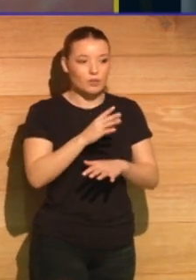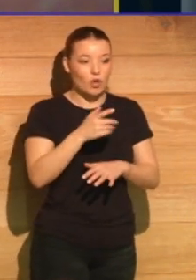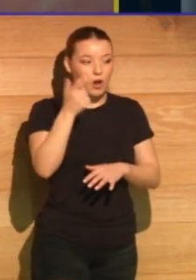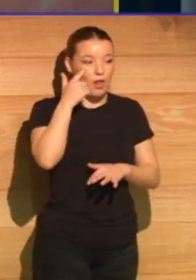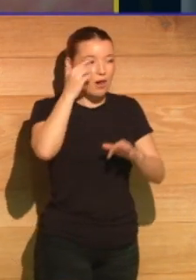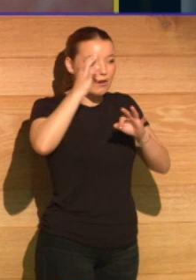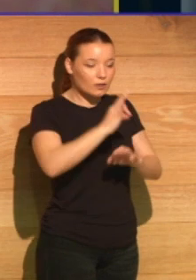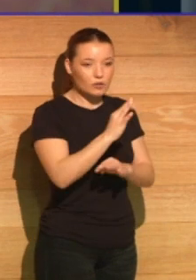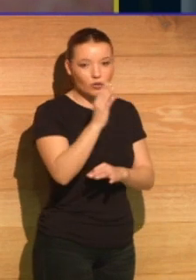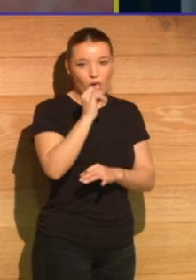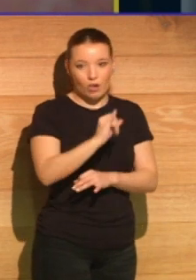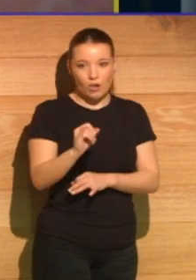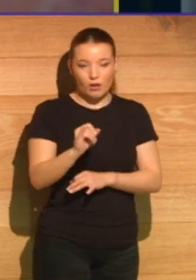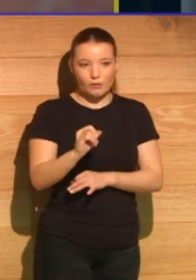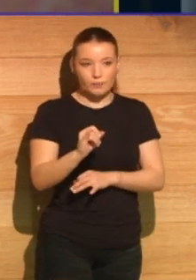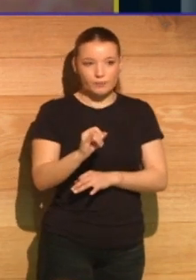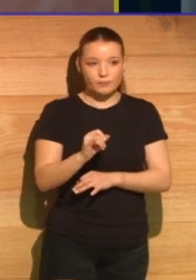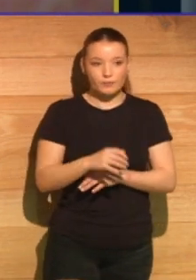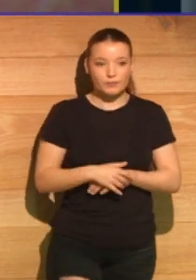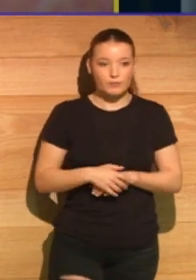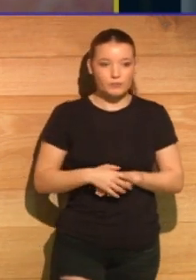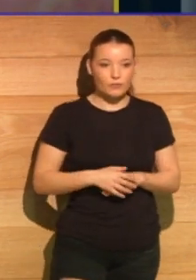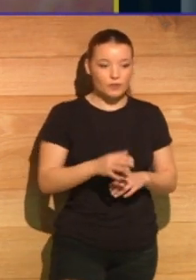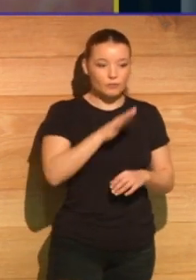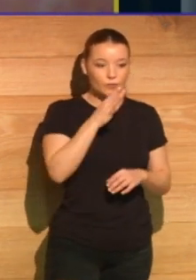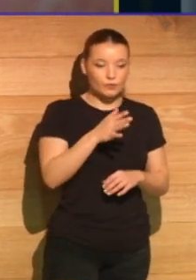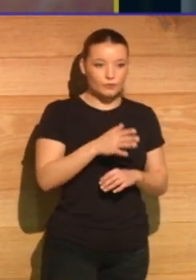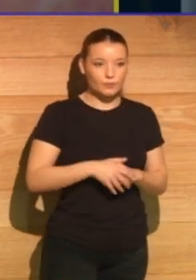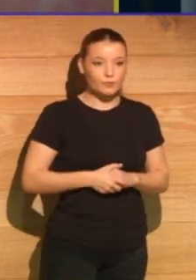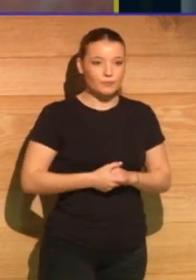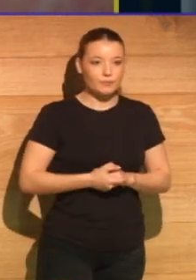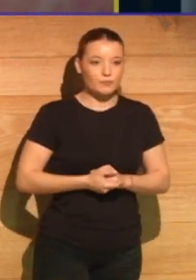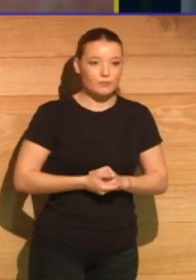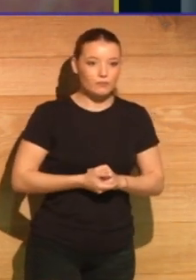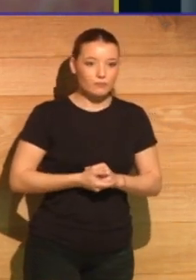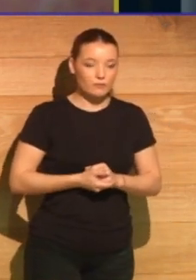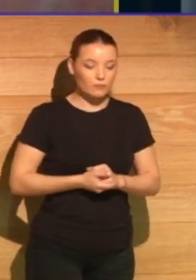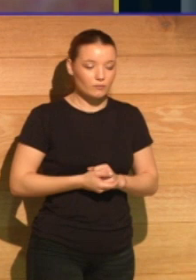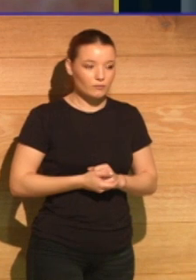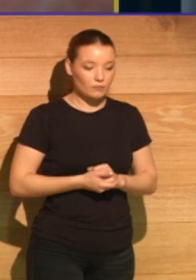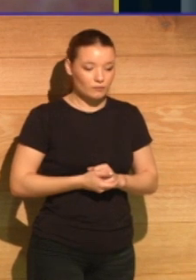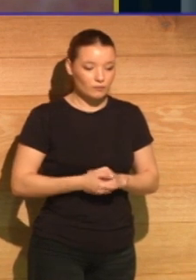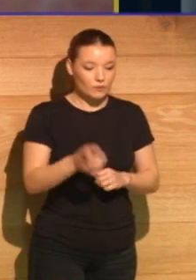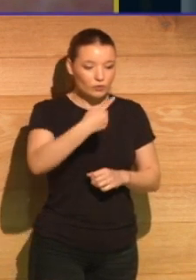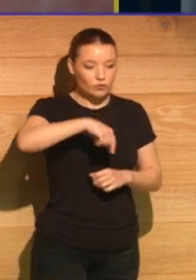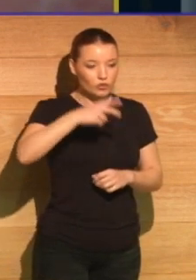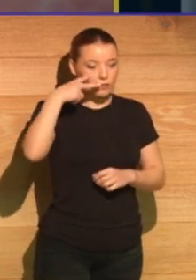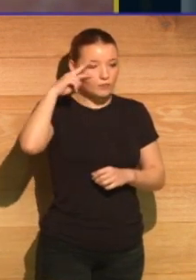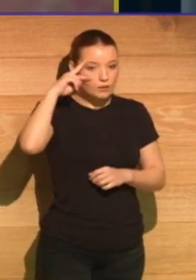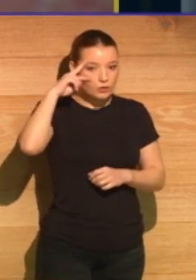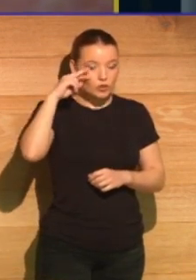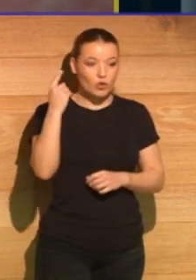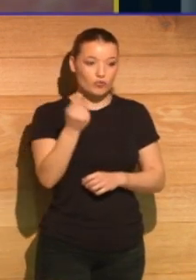película de Charles Chaplin, Tiempos modernos, que critica la cadena de montaje, que somos expertos solo